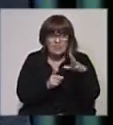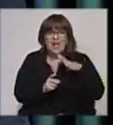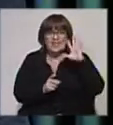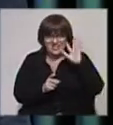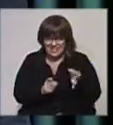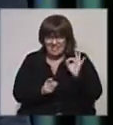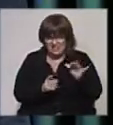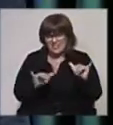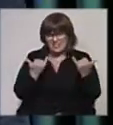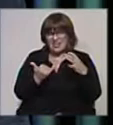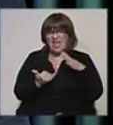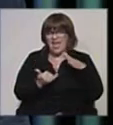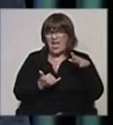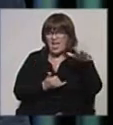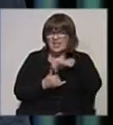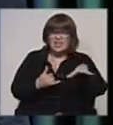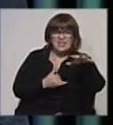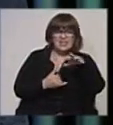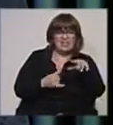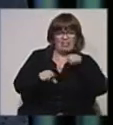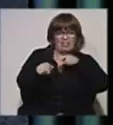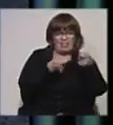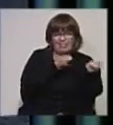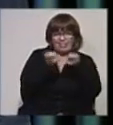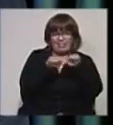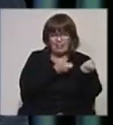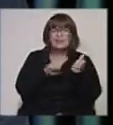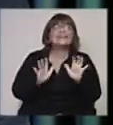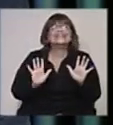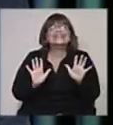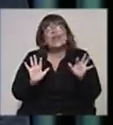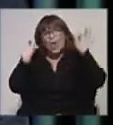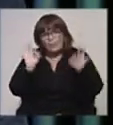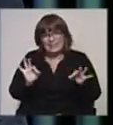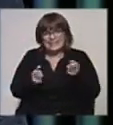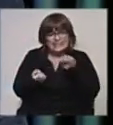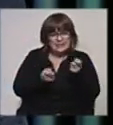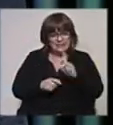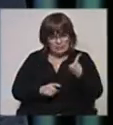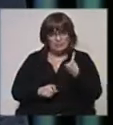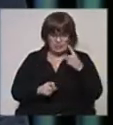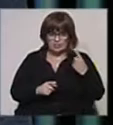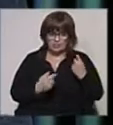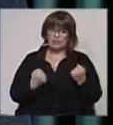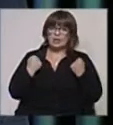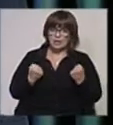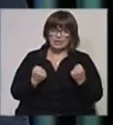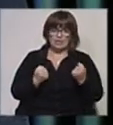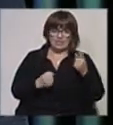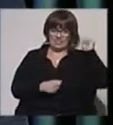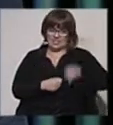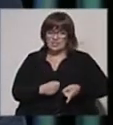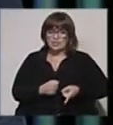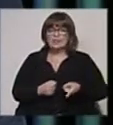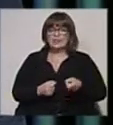que se considera que están controladas por, no controladas del todo, pero que el narco tiene una presencia muy fuerte y donde, por ejemplo, te recomiendan